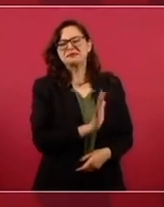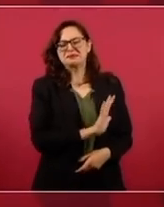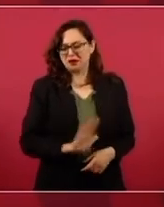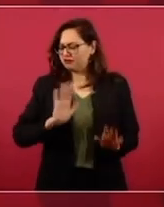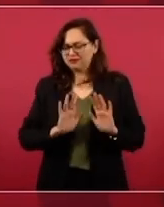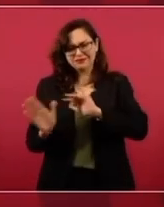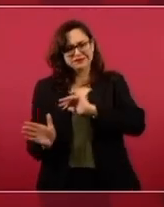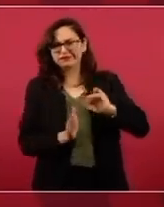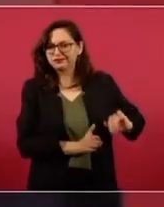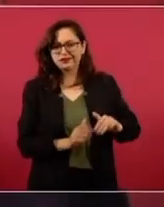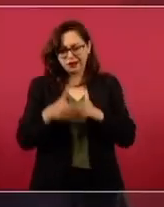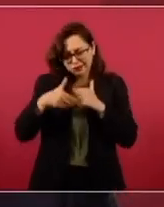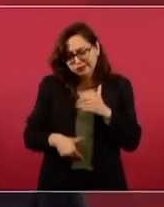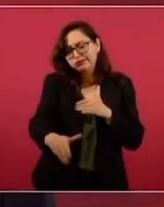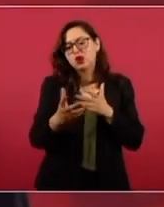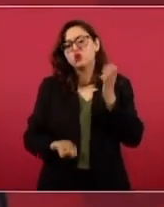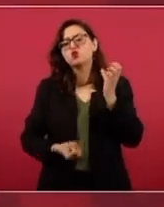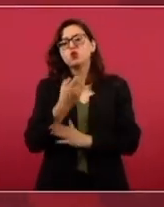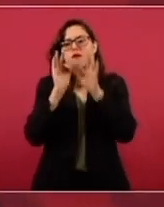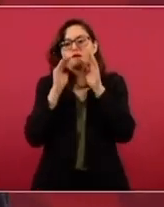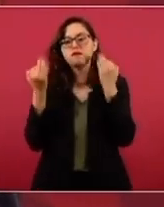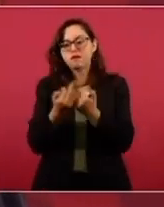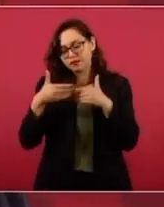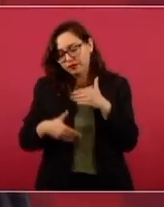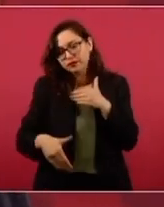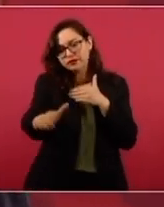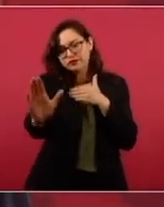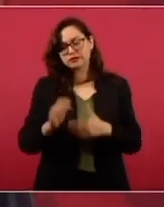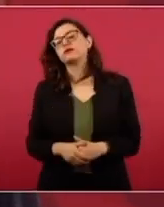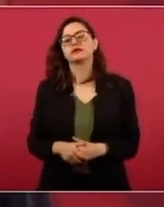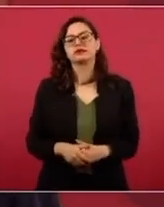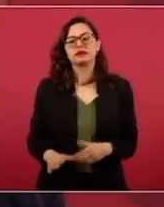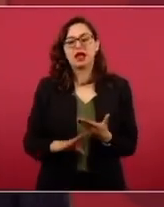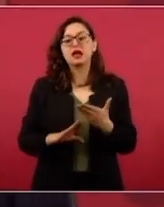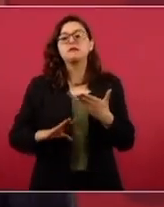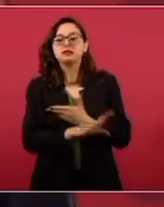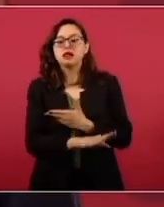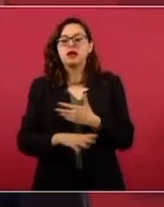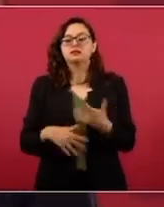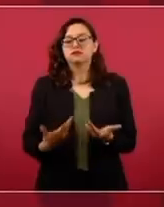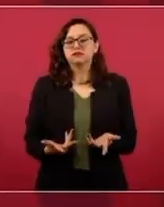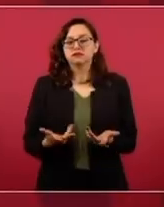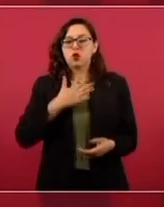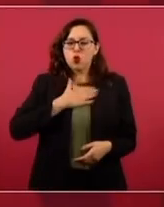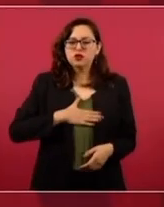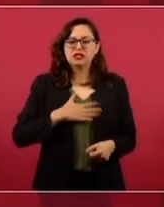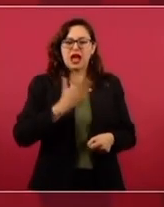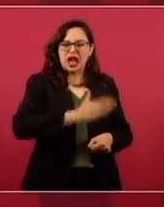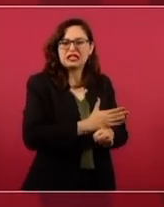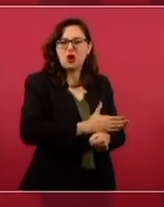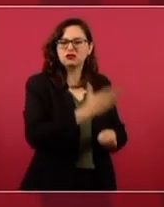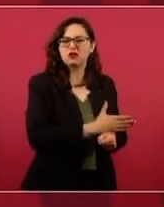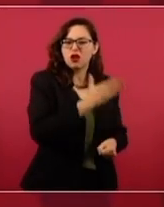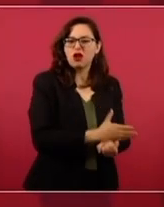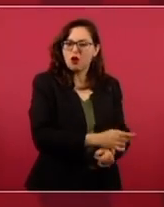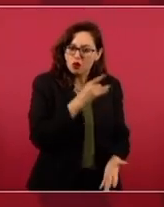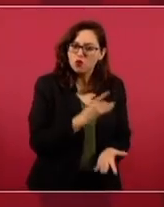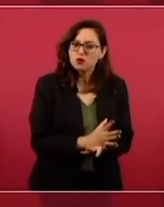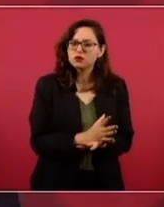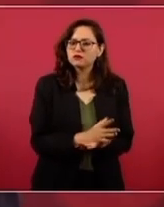es prevenir la justicia no sólo eso y castigar la justicia también es